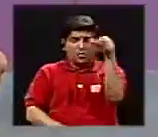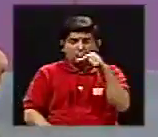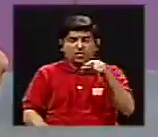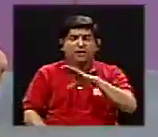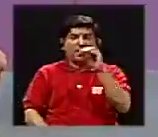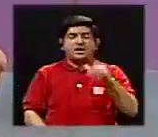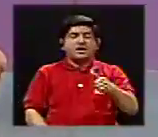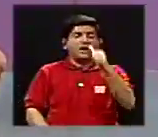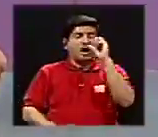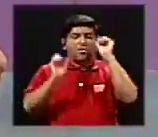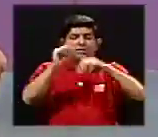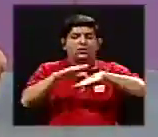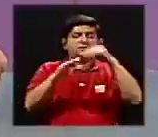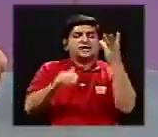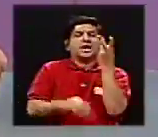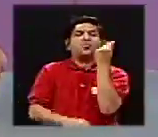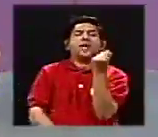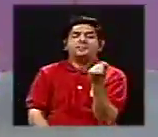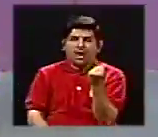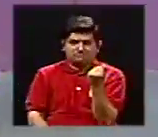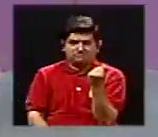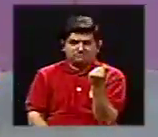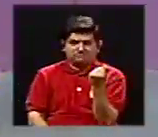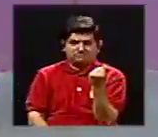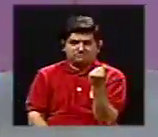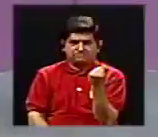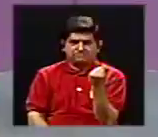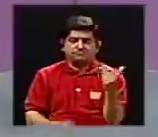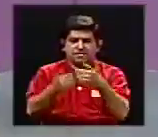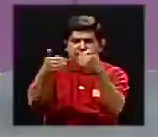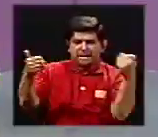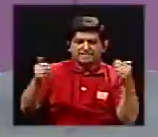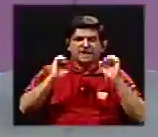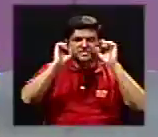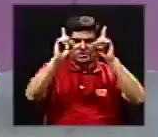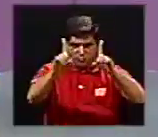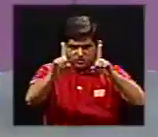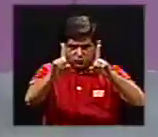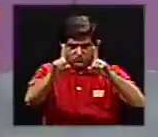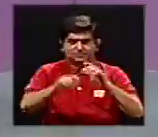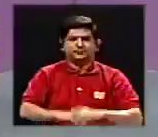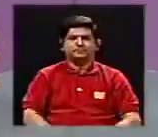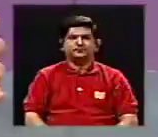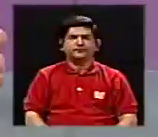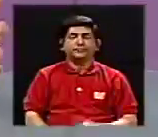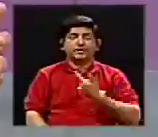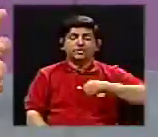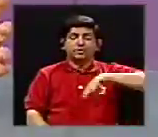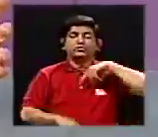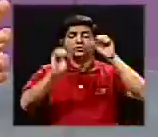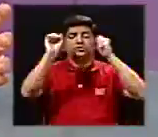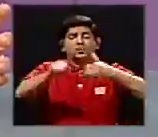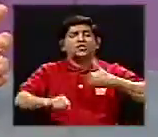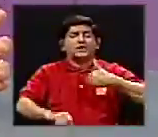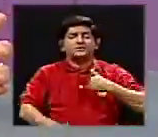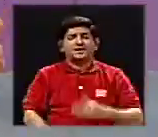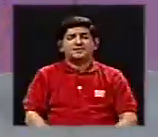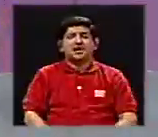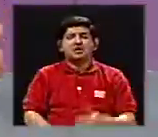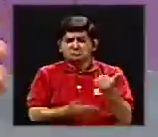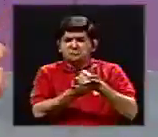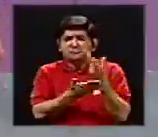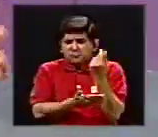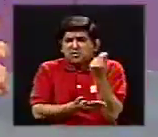agua se puede sacar o se puede aprovechar. Por otro lado, en educación, o sea, que podríamos contar con recursos